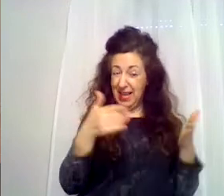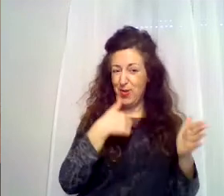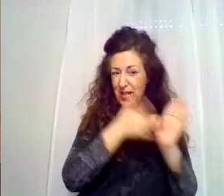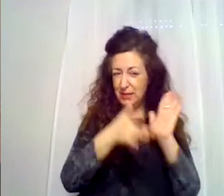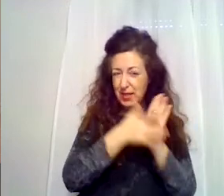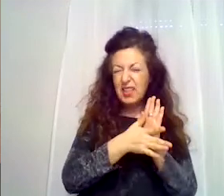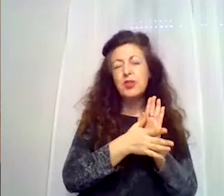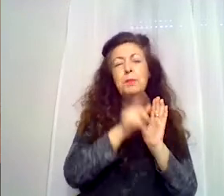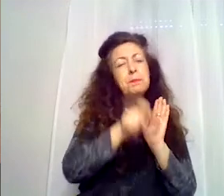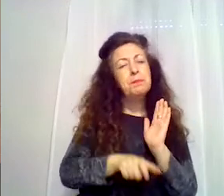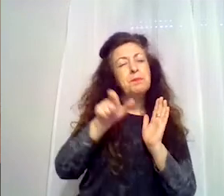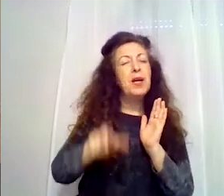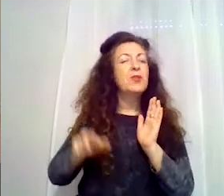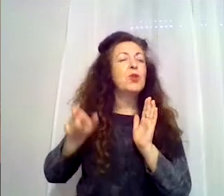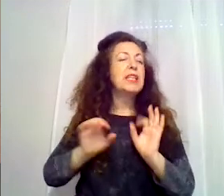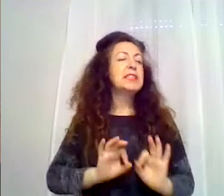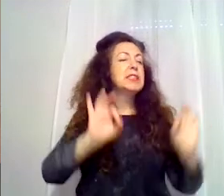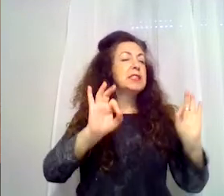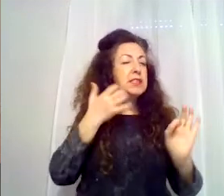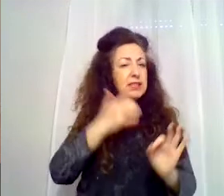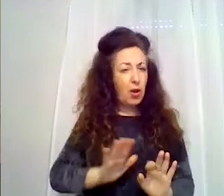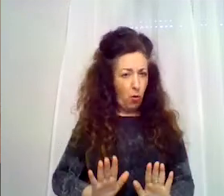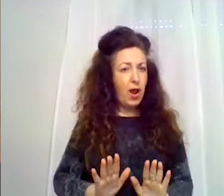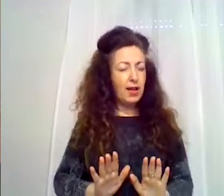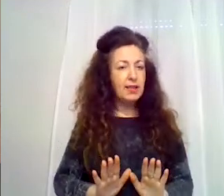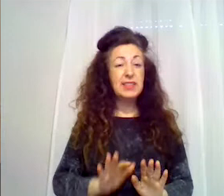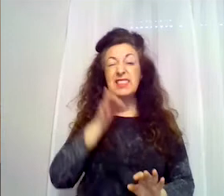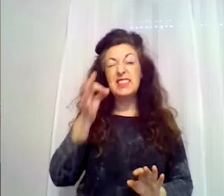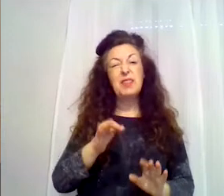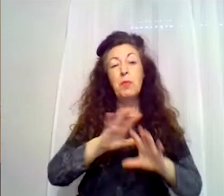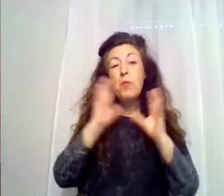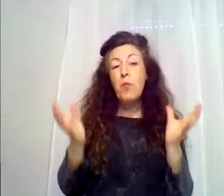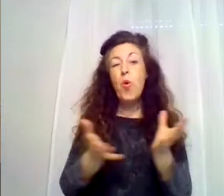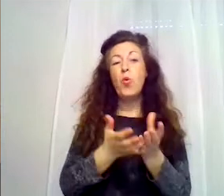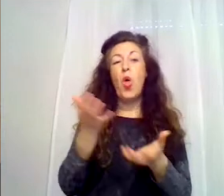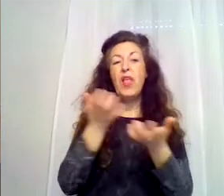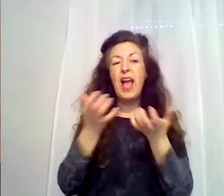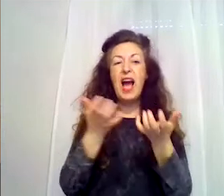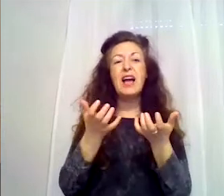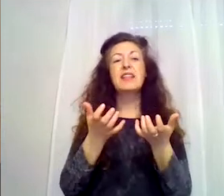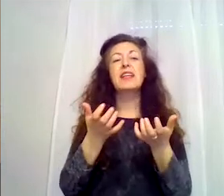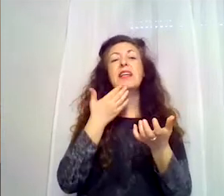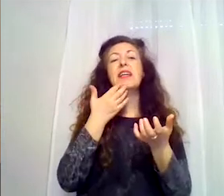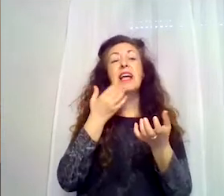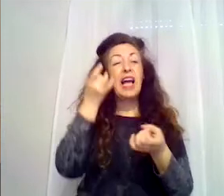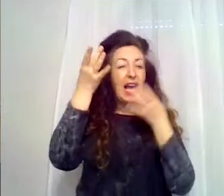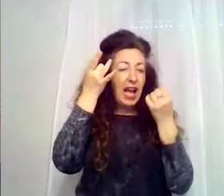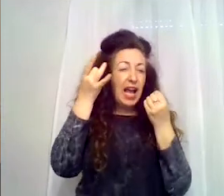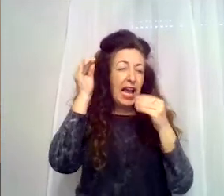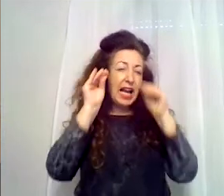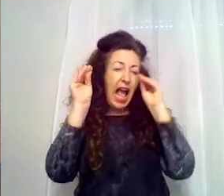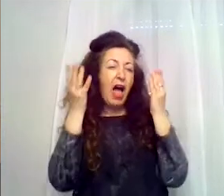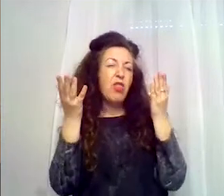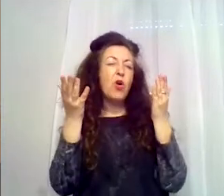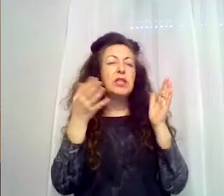tener un fondo de reptiles para defender al propio Estado, y por eso a veces se puede atrapar a uno que huye por el